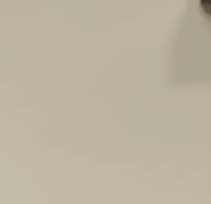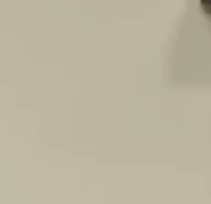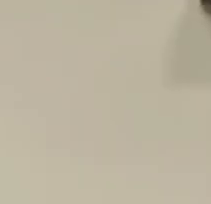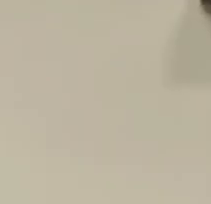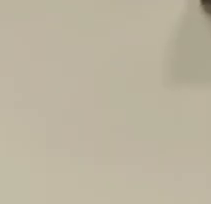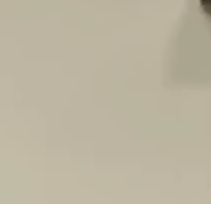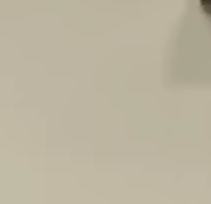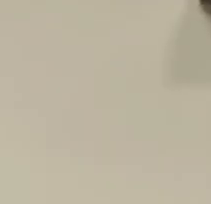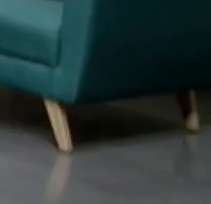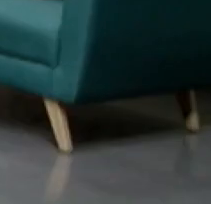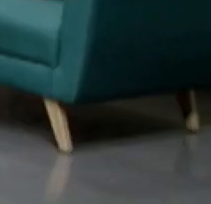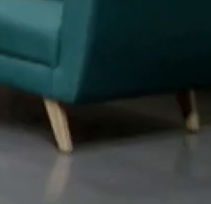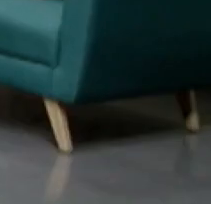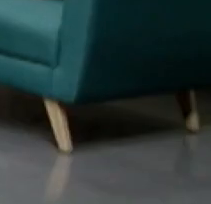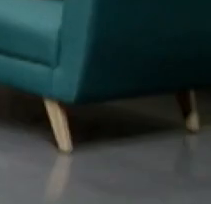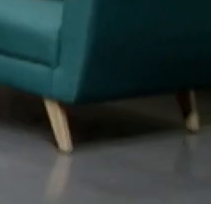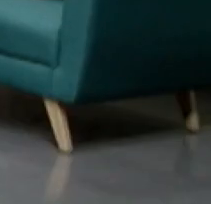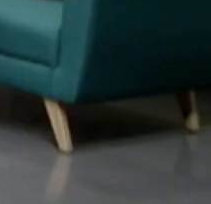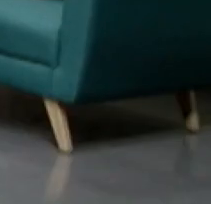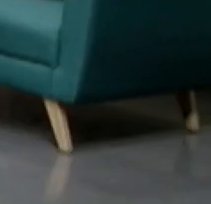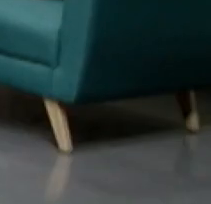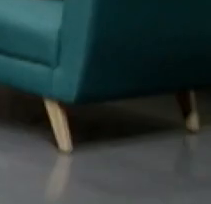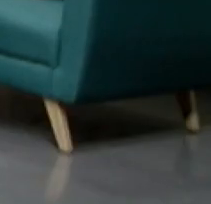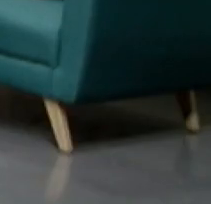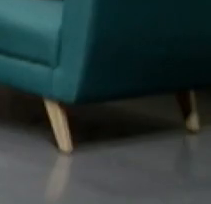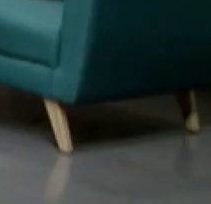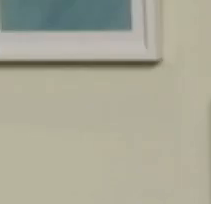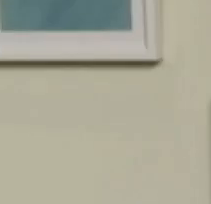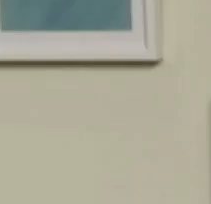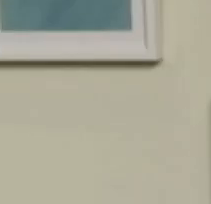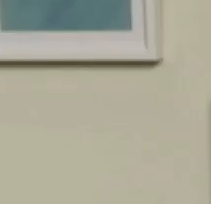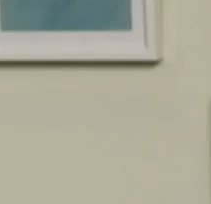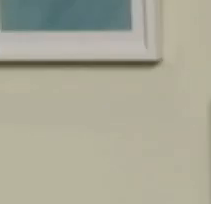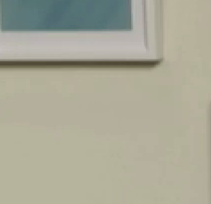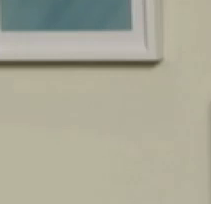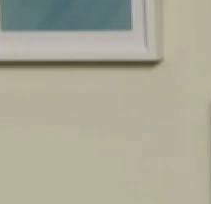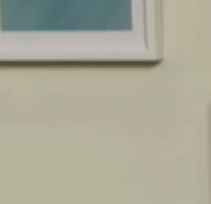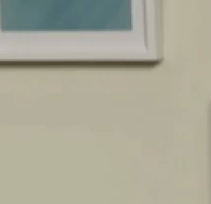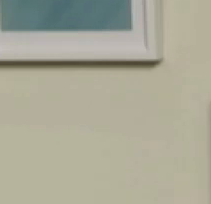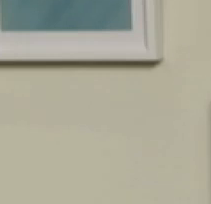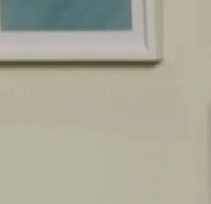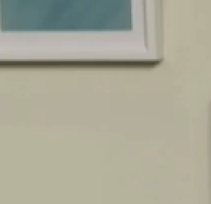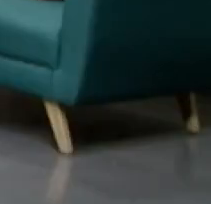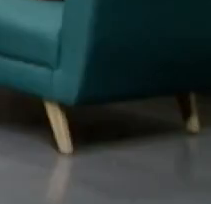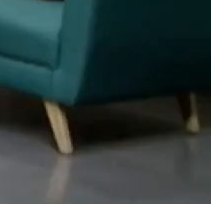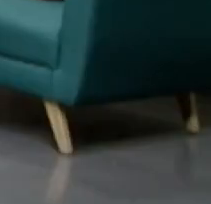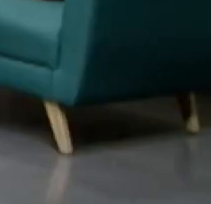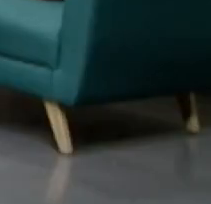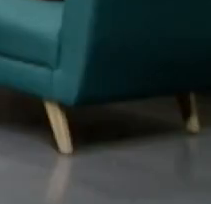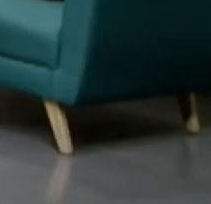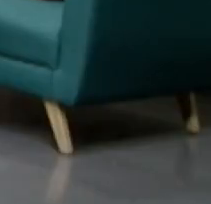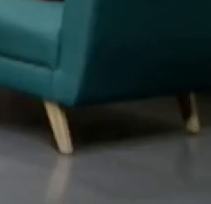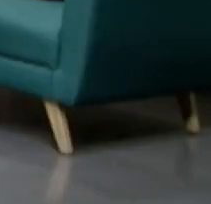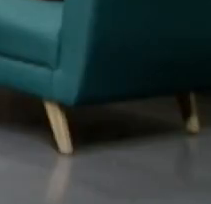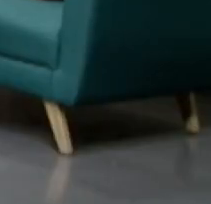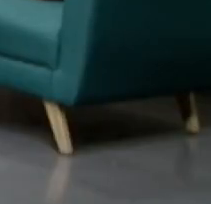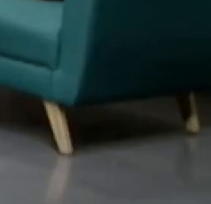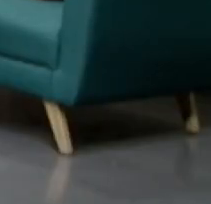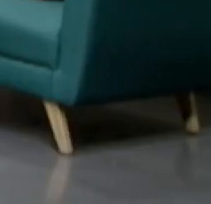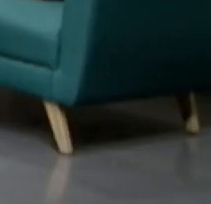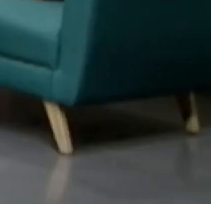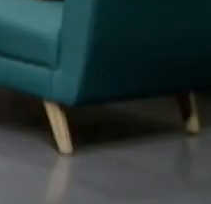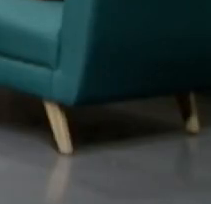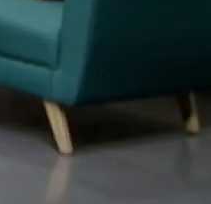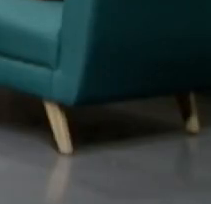la no violencia contra la mujer. Además, la gente de Lina viene a mostrarnos un poco más de lo que sucede en la Granja Modelo. Recuerde, 8 en punto de la